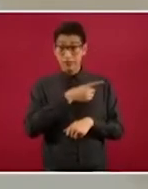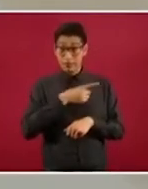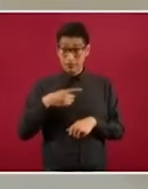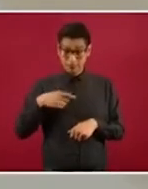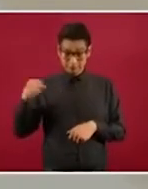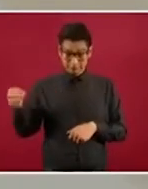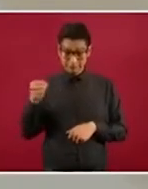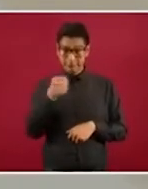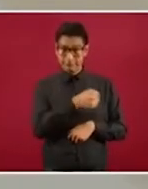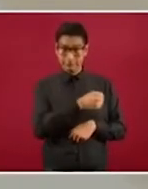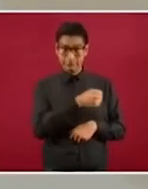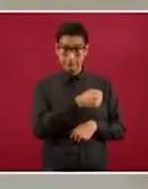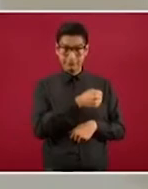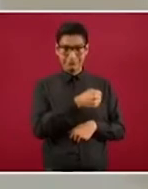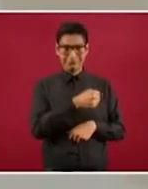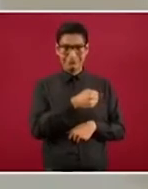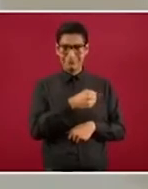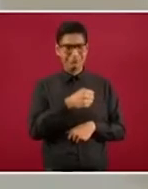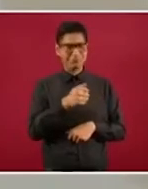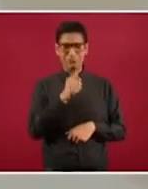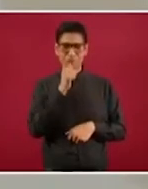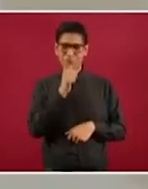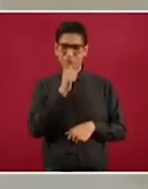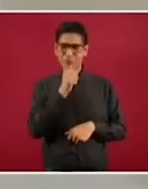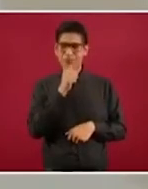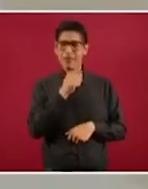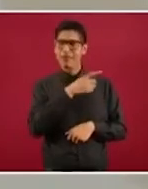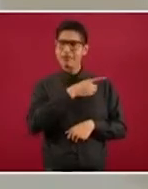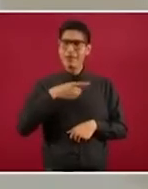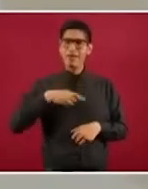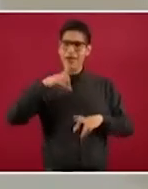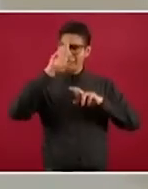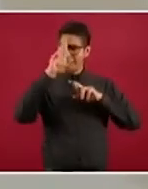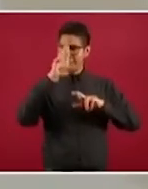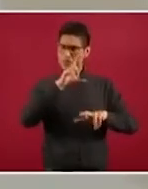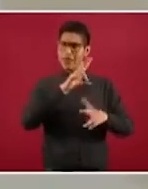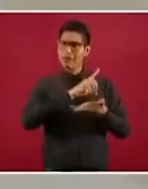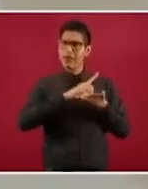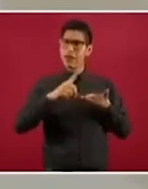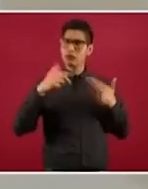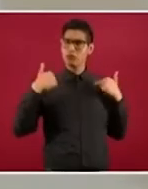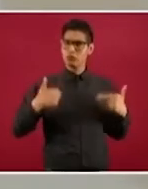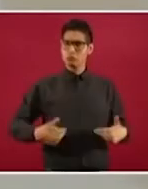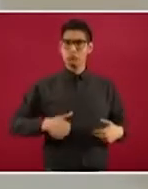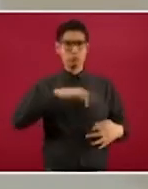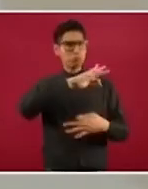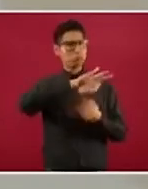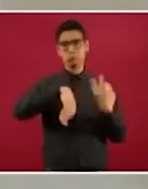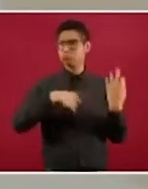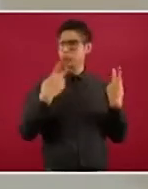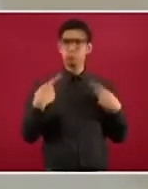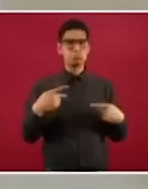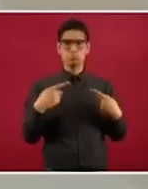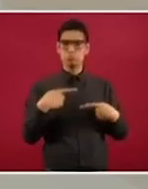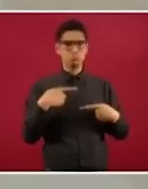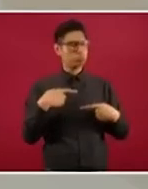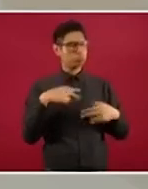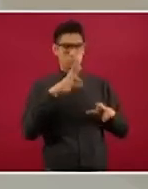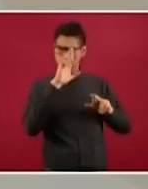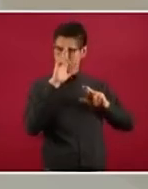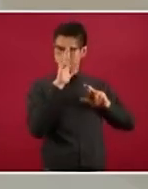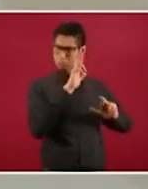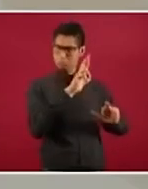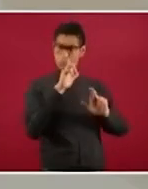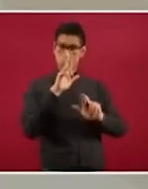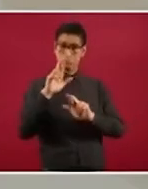seguimos y mantenemos la idea del respeto de los derechos humanos de todos y apelamos a la honestidad y